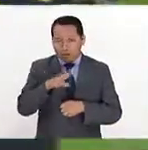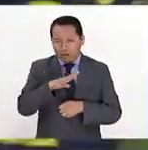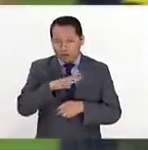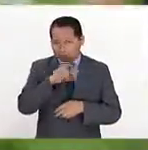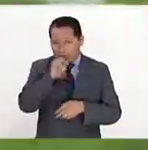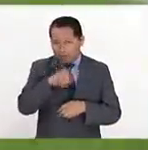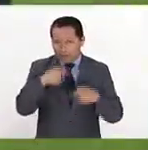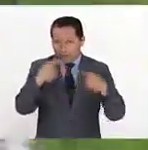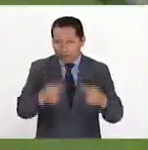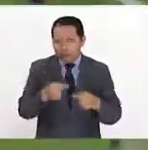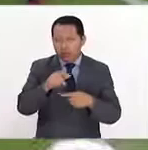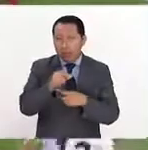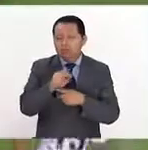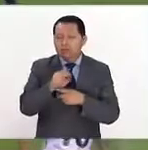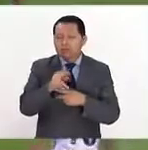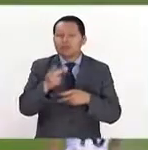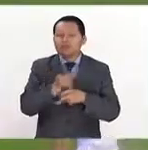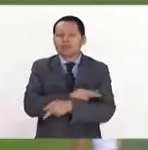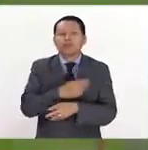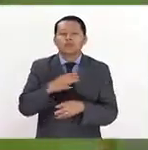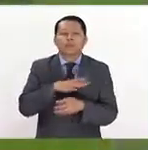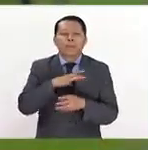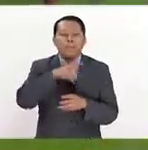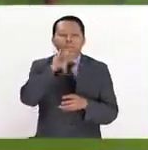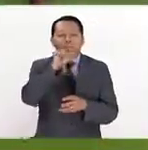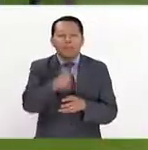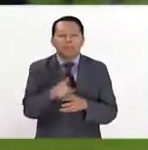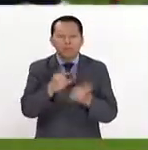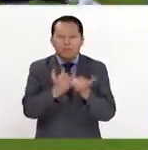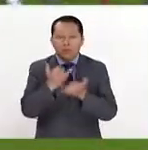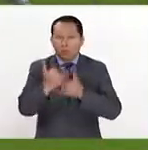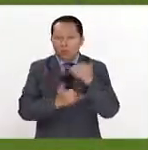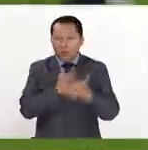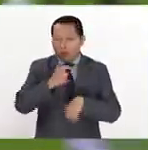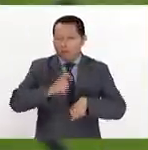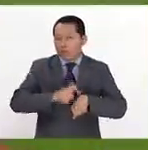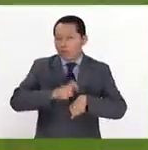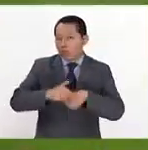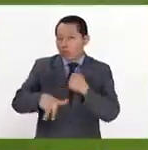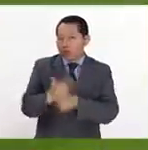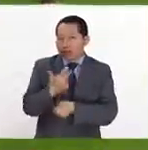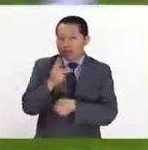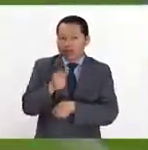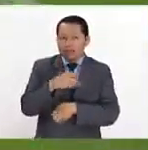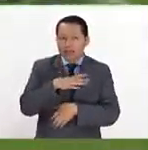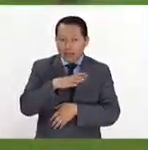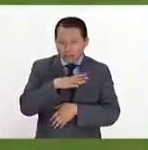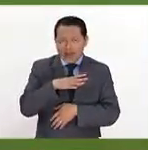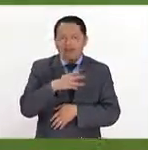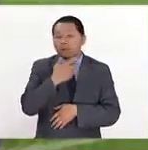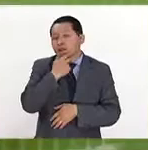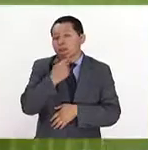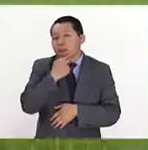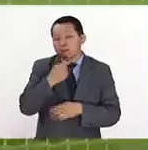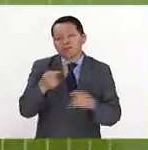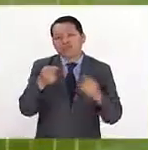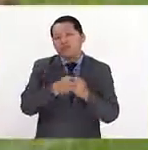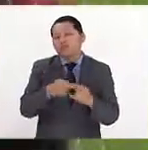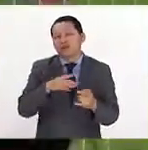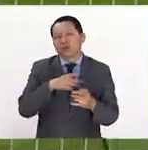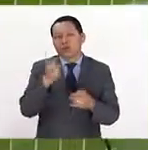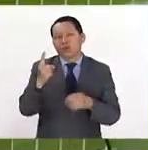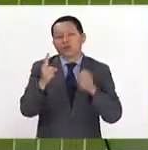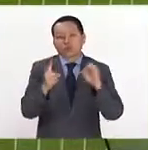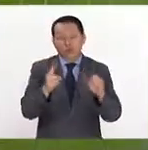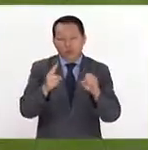Frankfurt en contra del Leipzig. Vamos a ver qué sucedió en este partido. Al minuto 13, Jan-Kevin August hacía el 1-0.